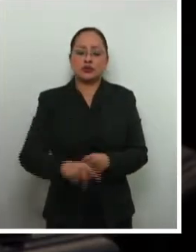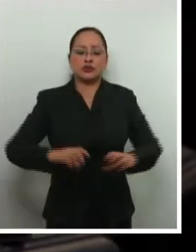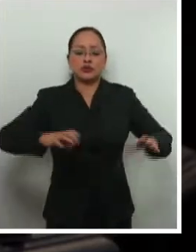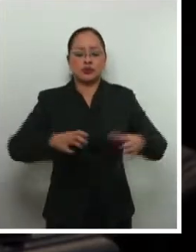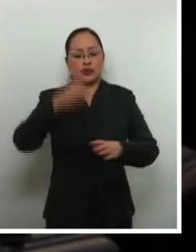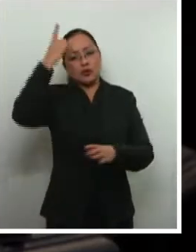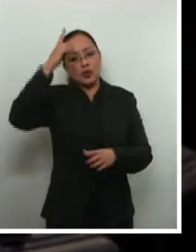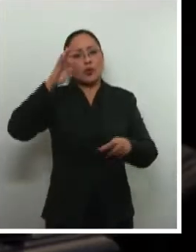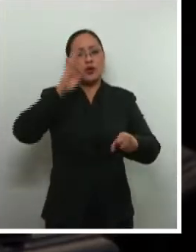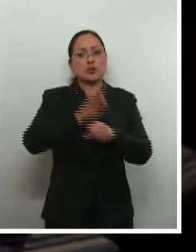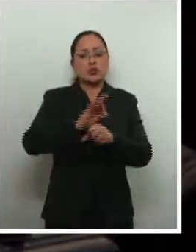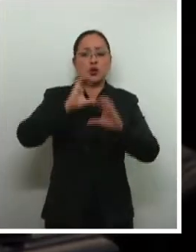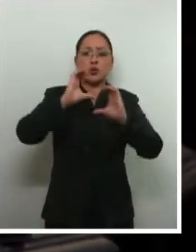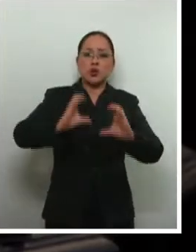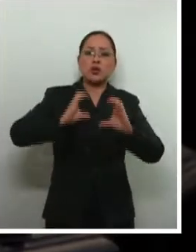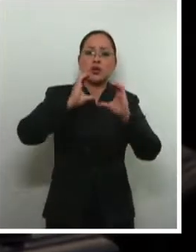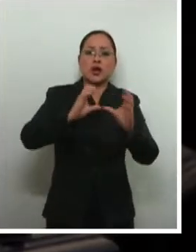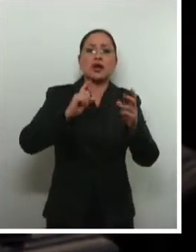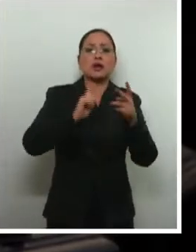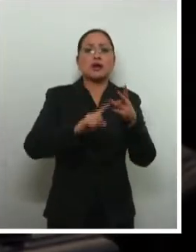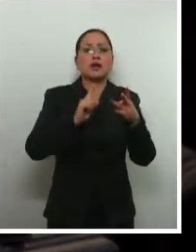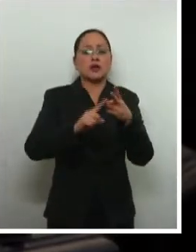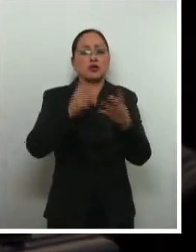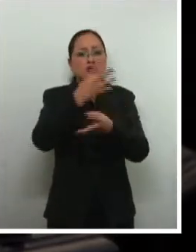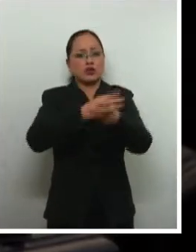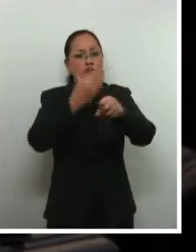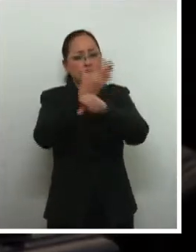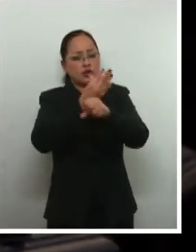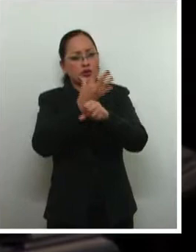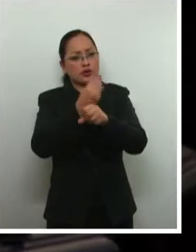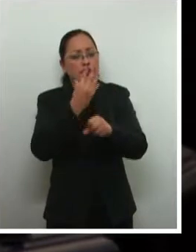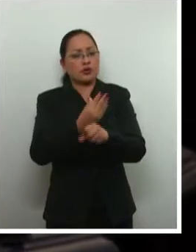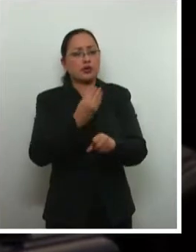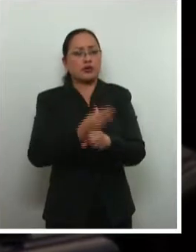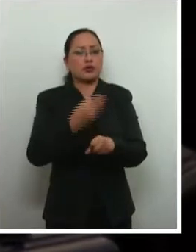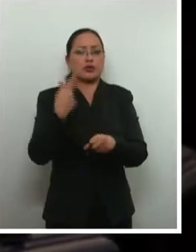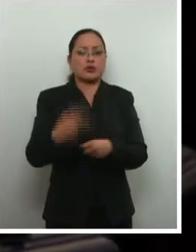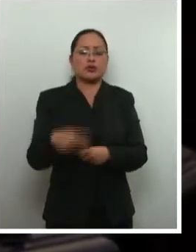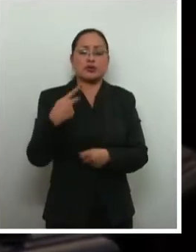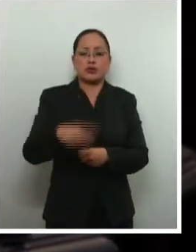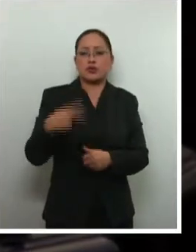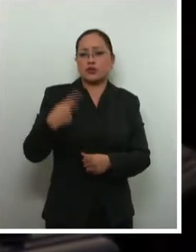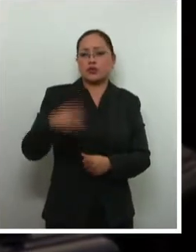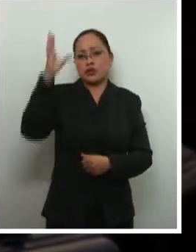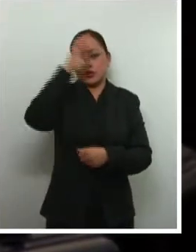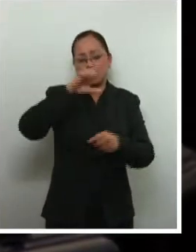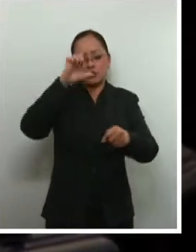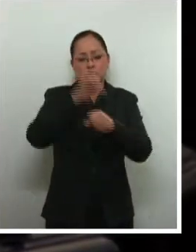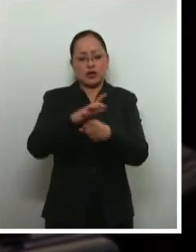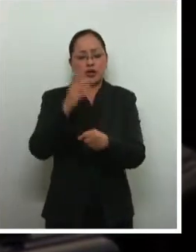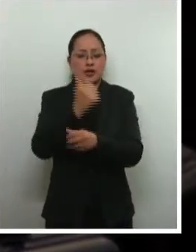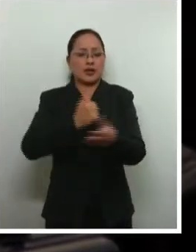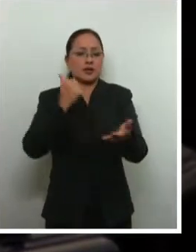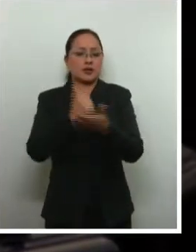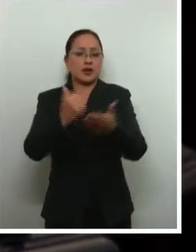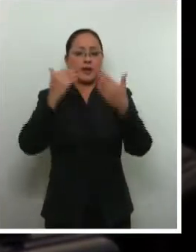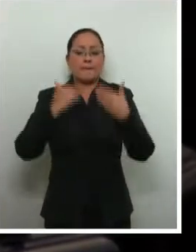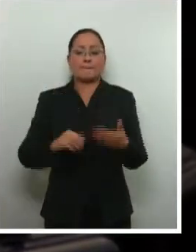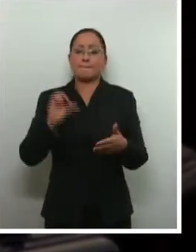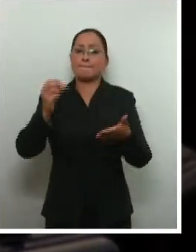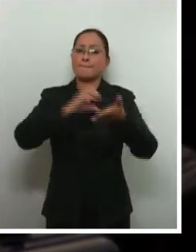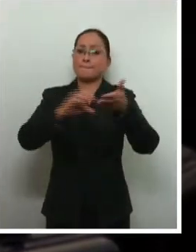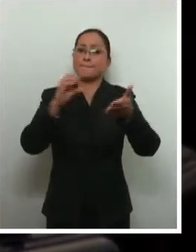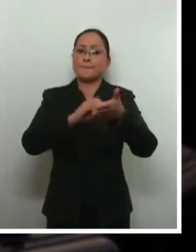la protección, la conservación o la restauración del patrimonio cultural. Hay otra parte